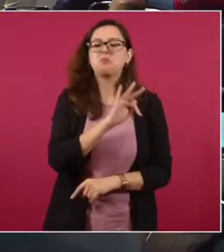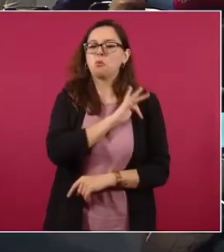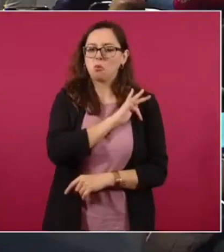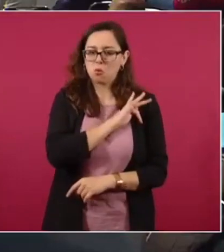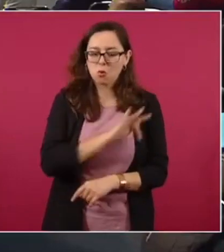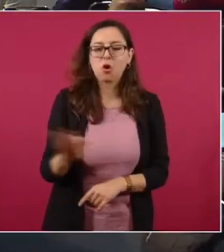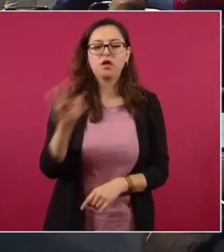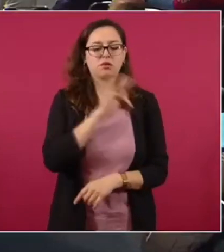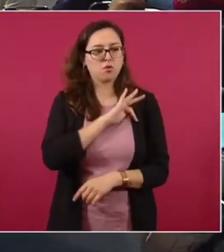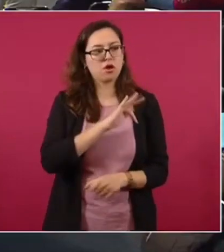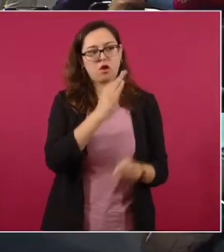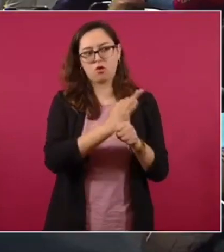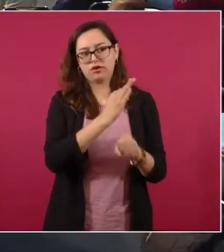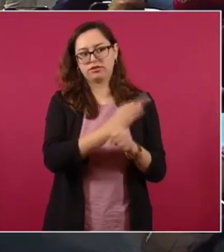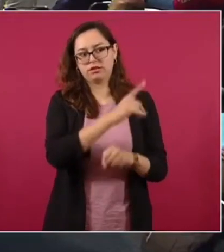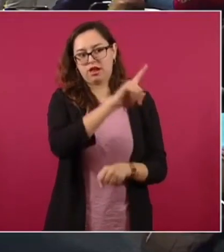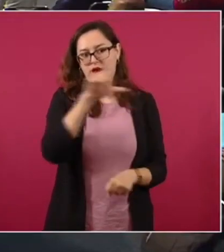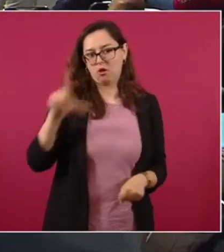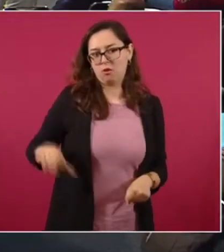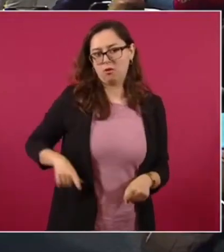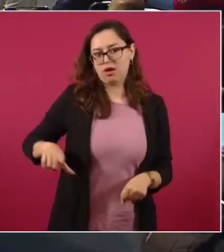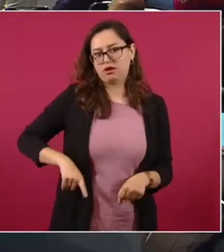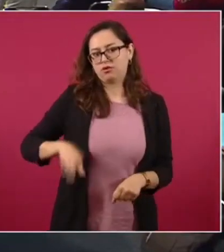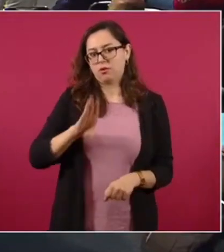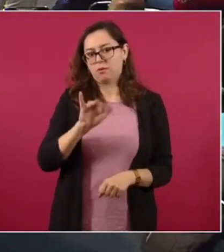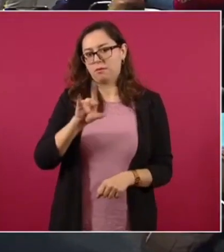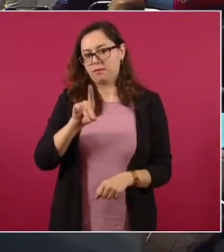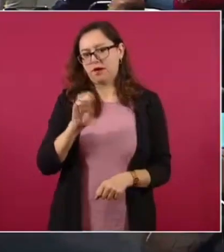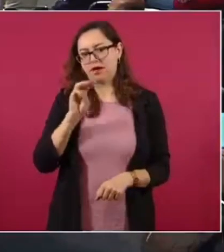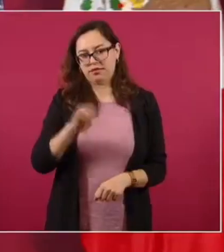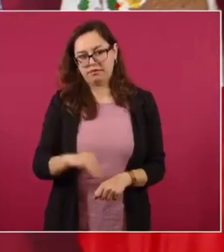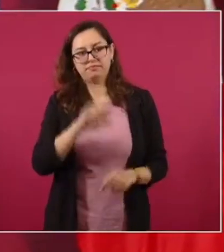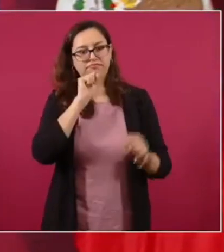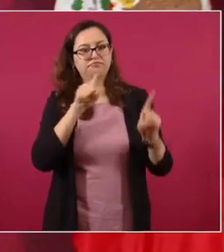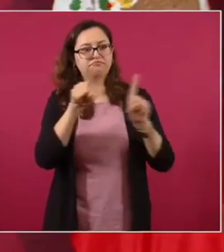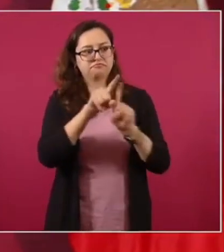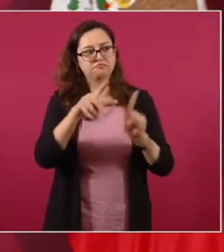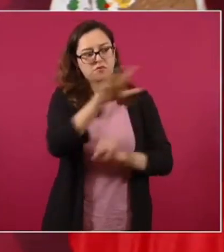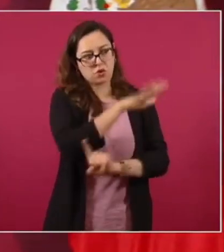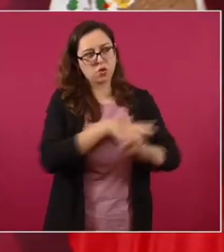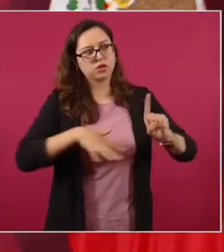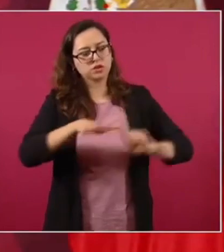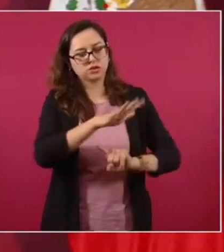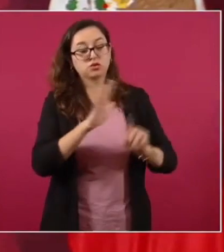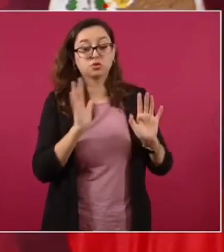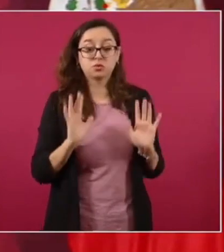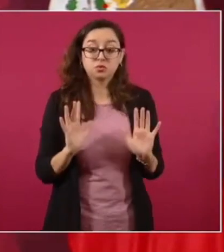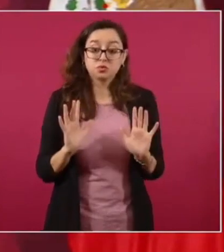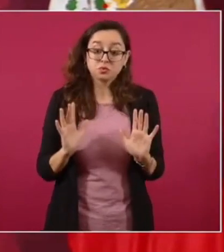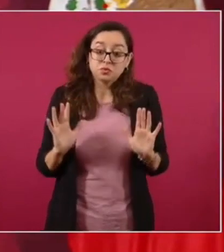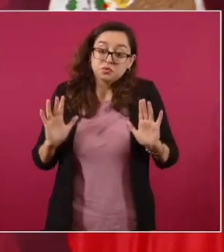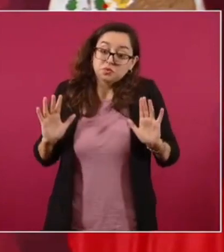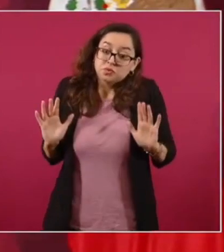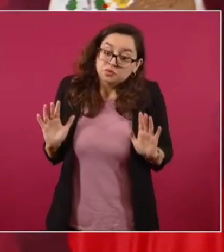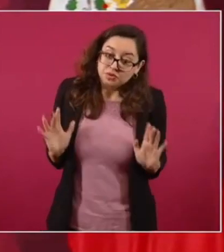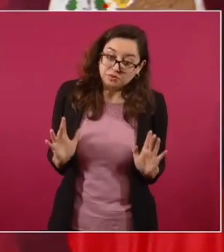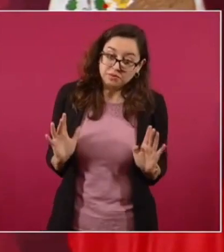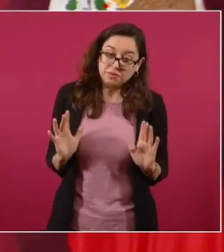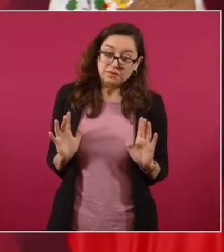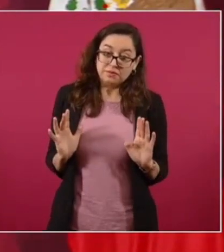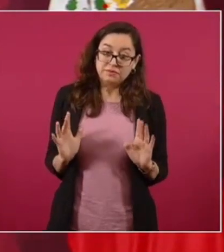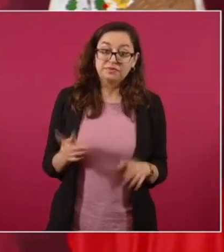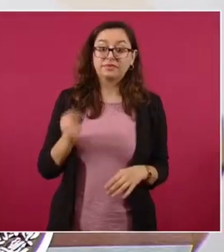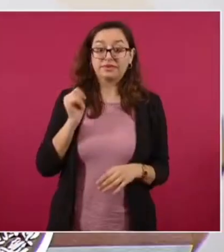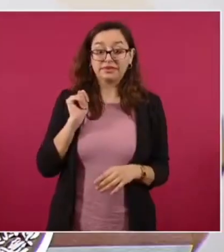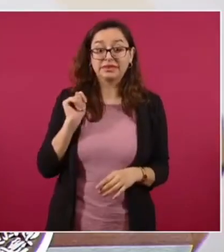en el gobierno del presidente Biden, y por eso ¿qué tal? Que